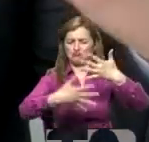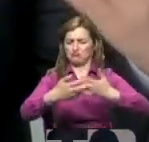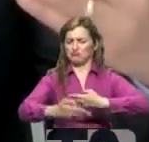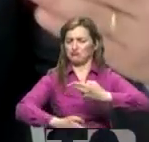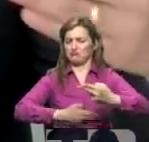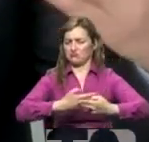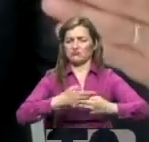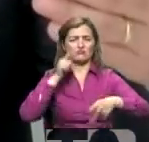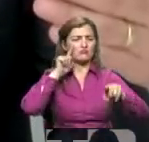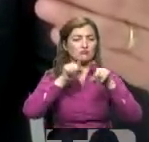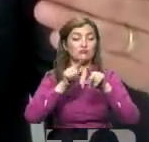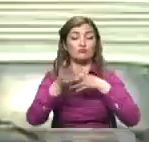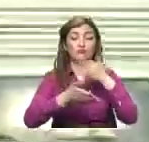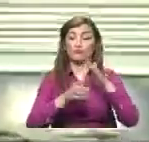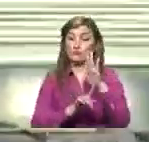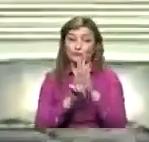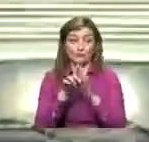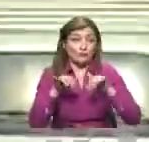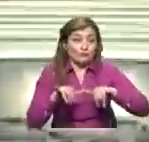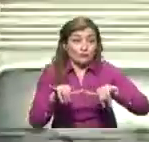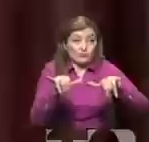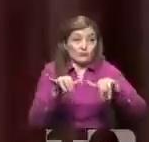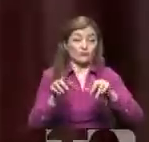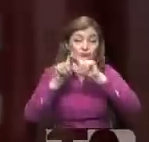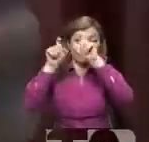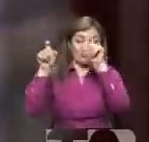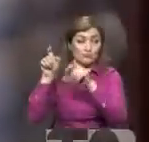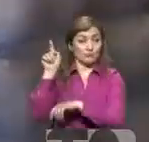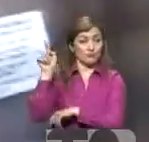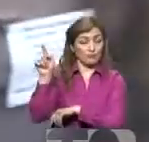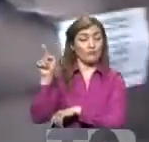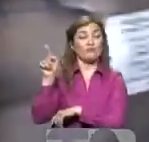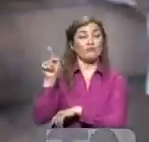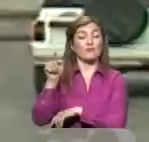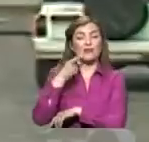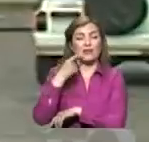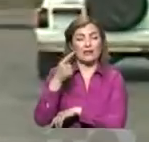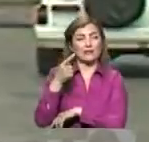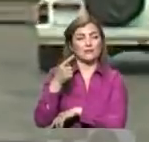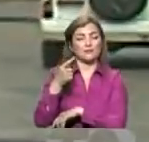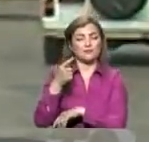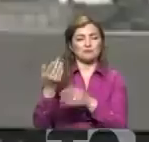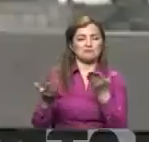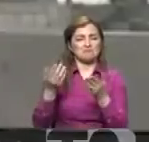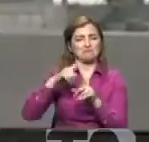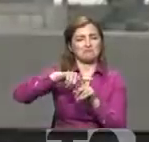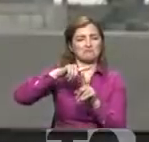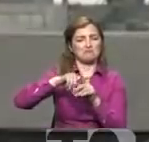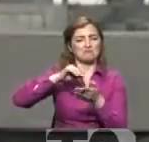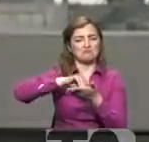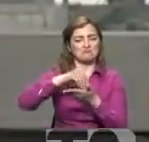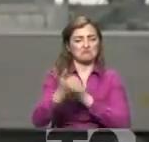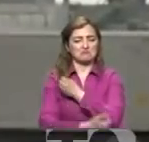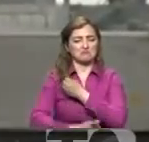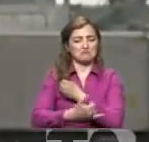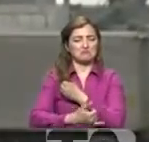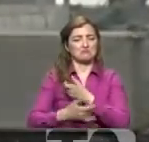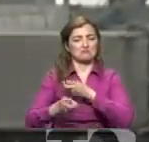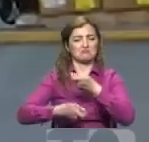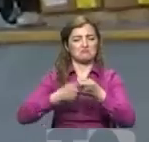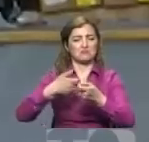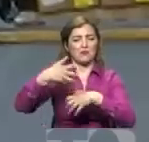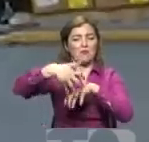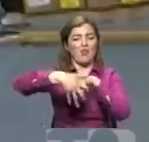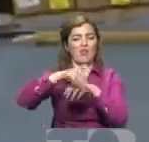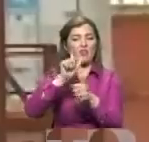que tenemos que seguir avanzando. Según FedEx, por Ecuador tiene una balanza comercial positiva con los países miembros del EFTA, especialmente en la exportación de